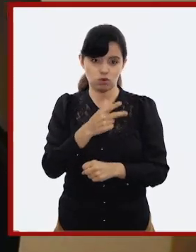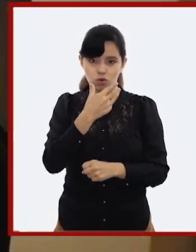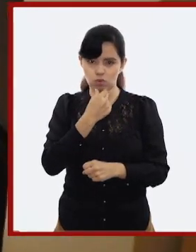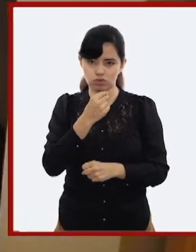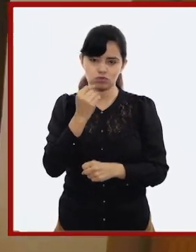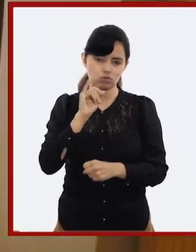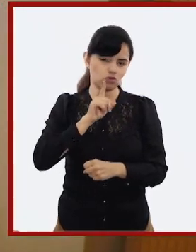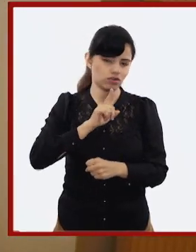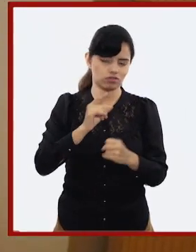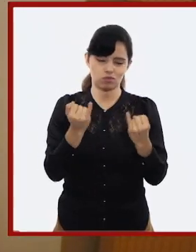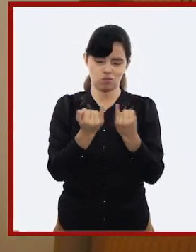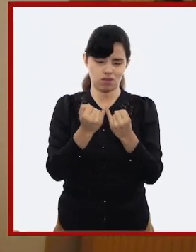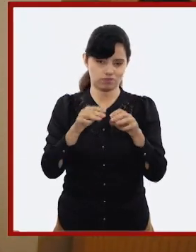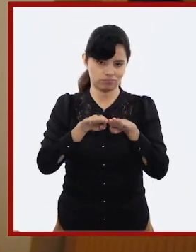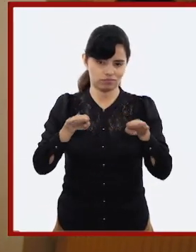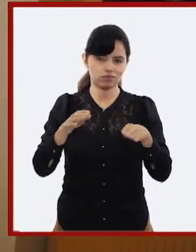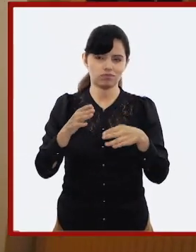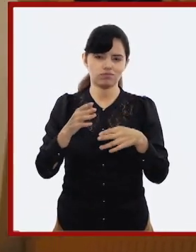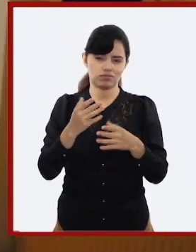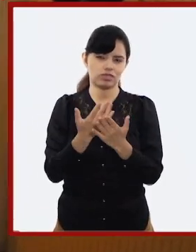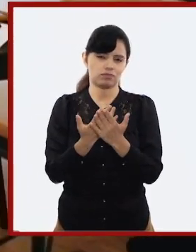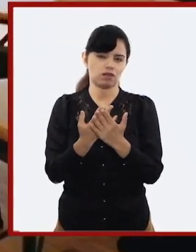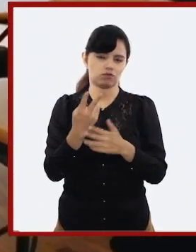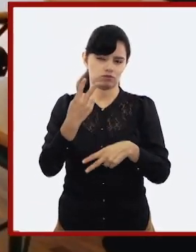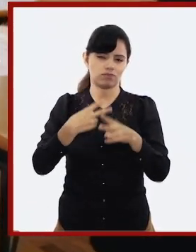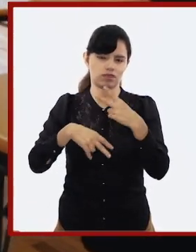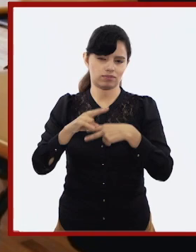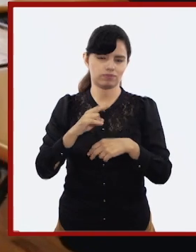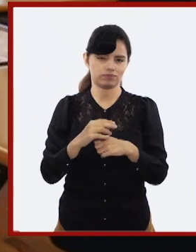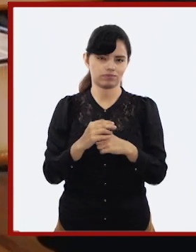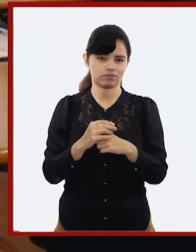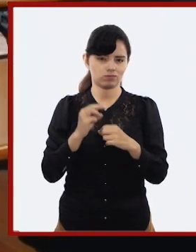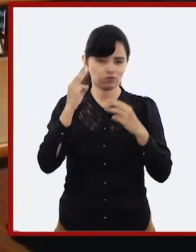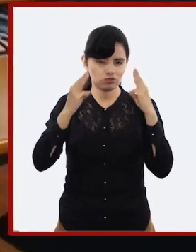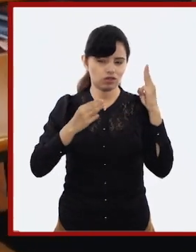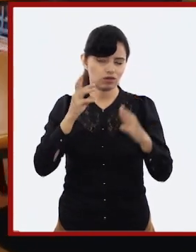Los esperamos en el Museo de la Mujer.